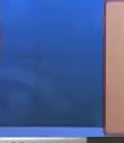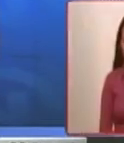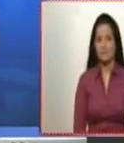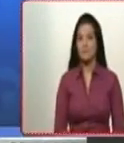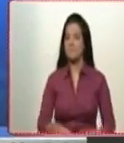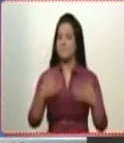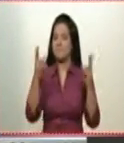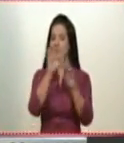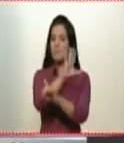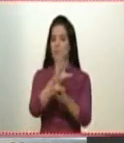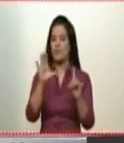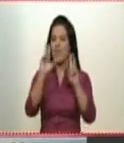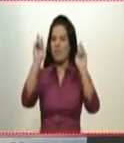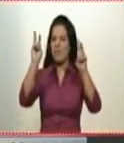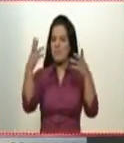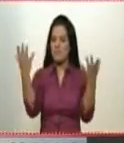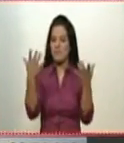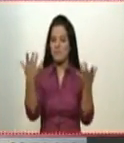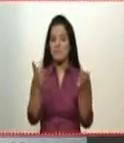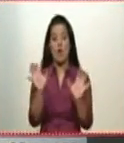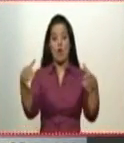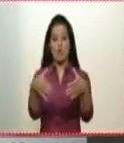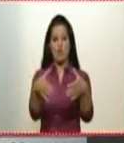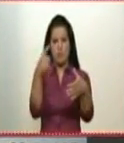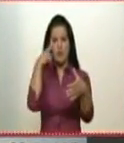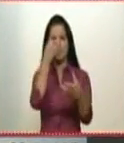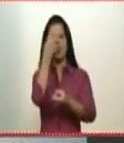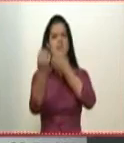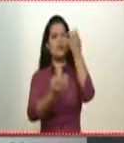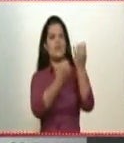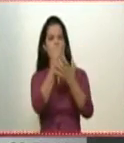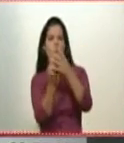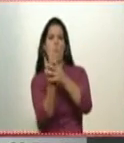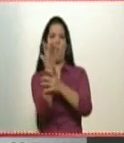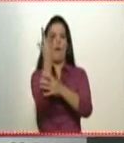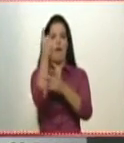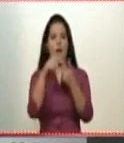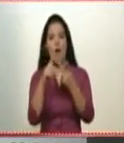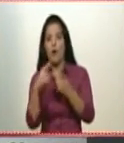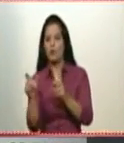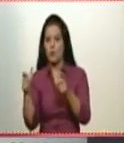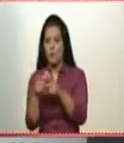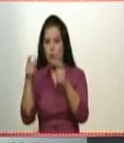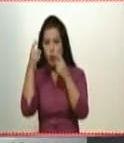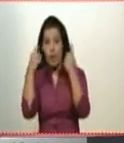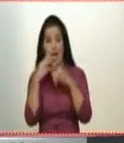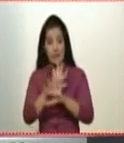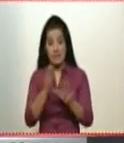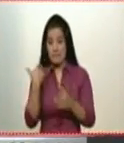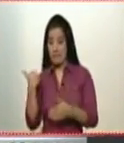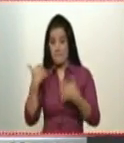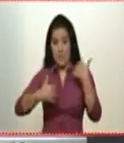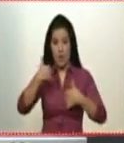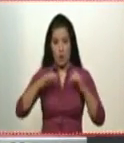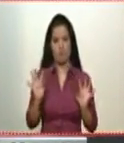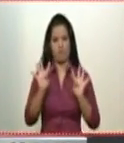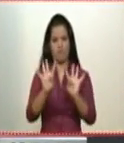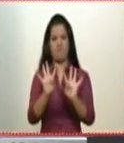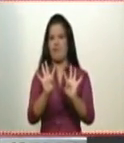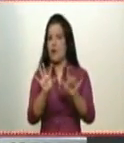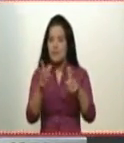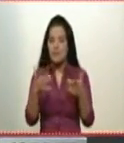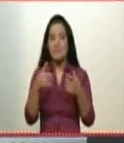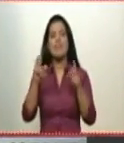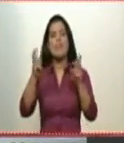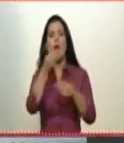Vamos con notas culturales. La agrupación Circo Vulcano y el solista Cotufa and the Custom Band compartieron tarima este miércoles durante el ciclo de conciertos Sonara, que